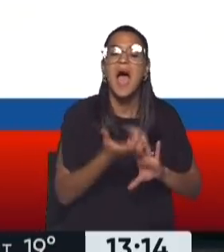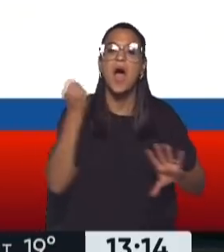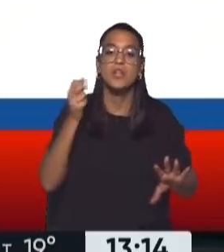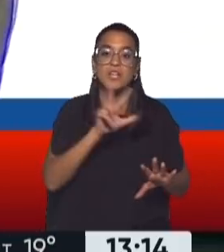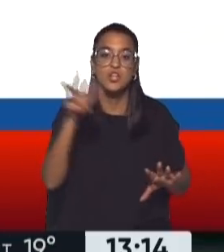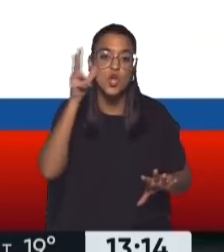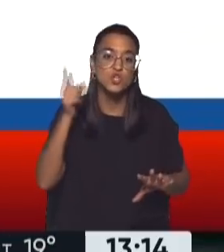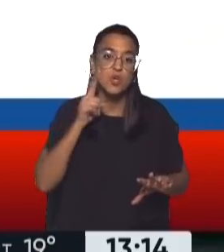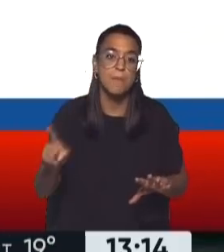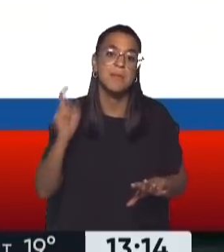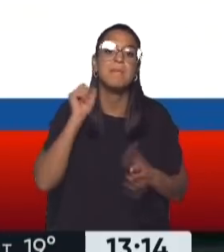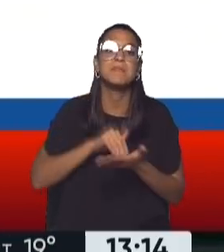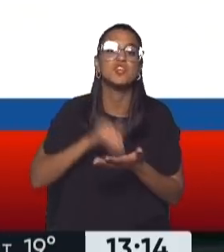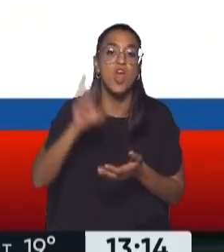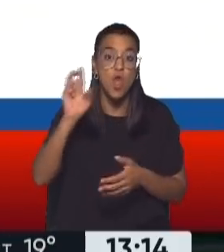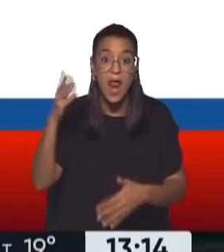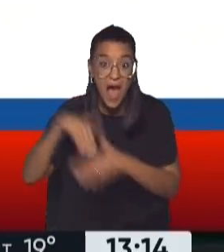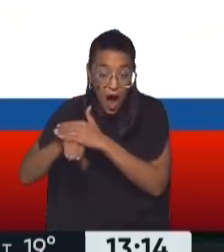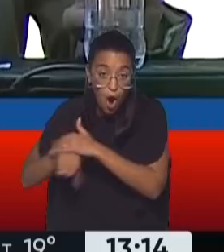de dólares, antes no cerramos.